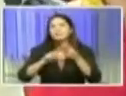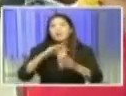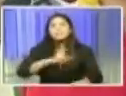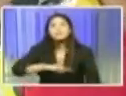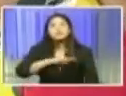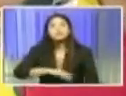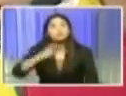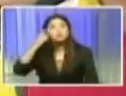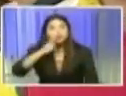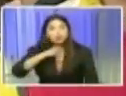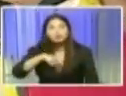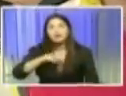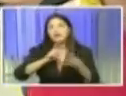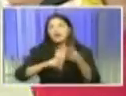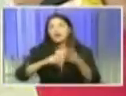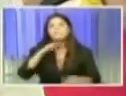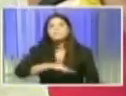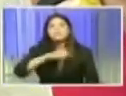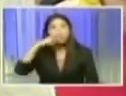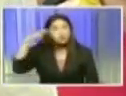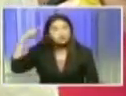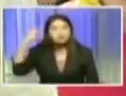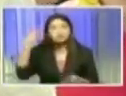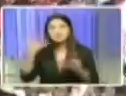Misión Sucre, Misión Rivas,